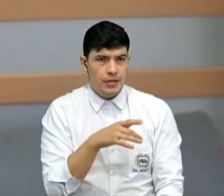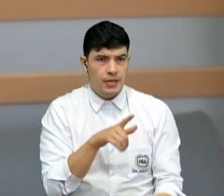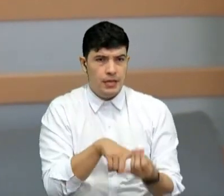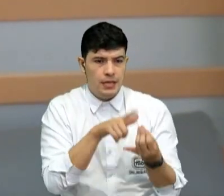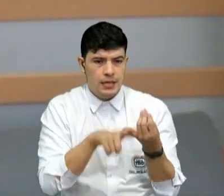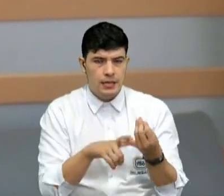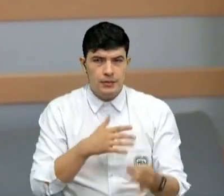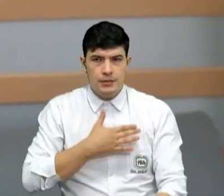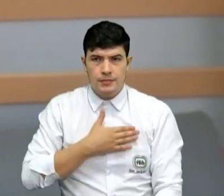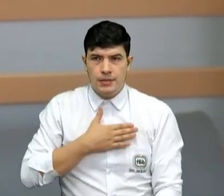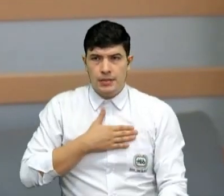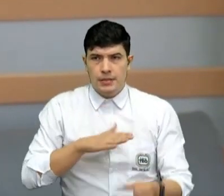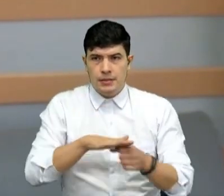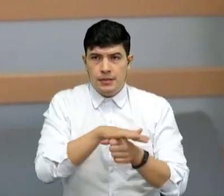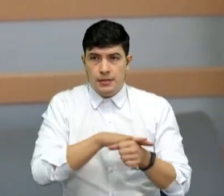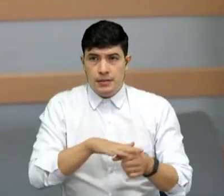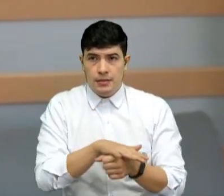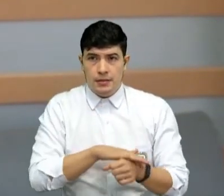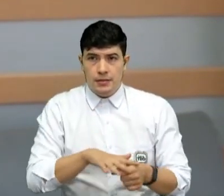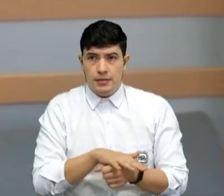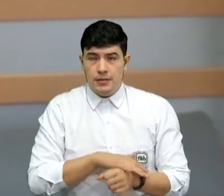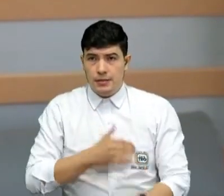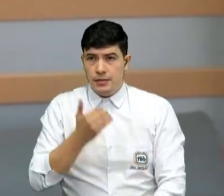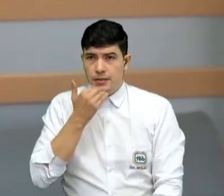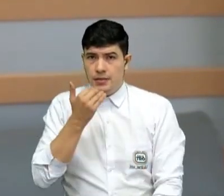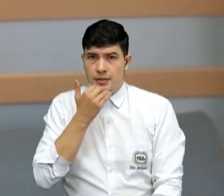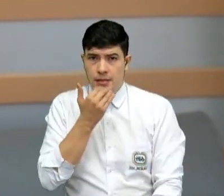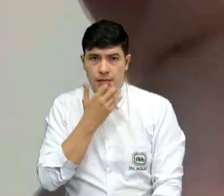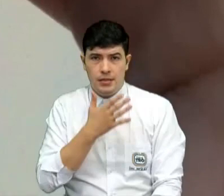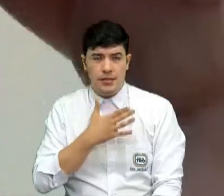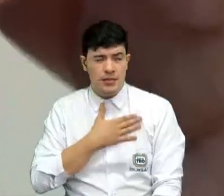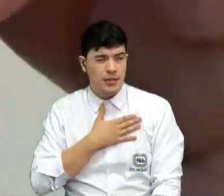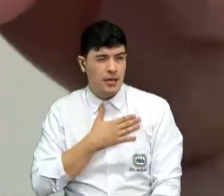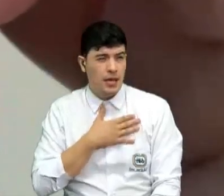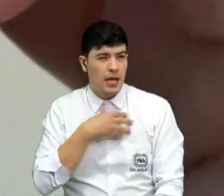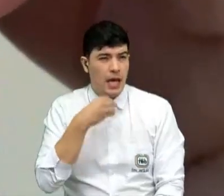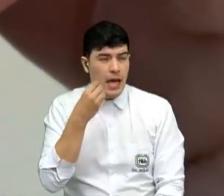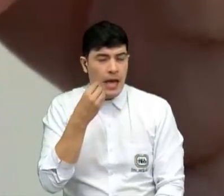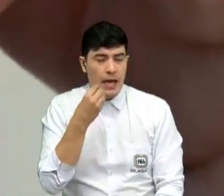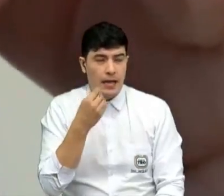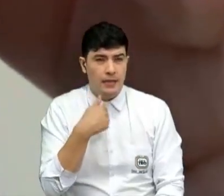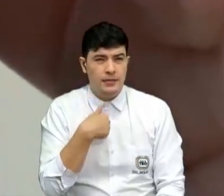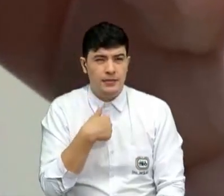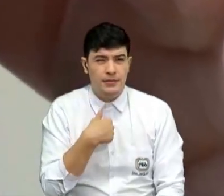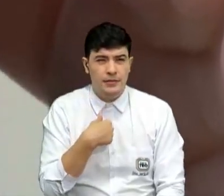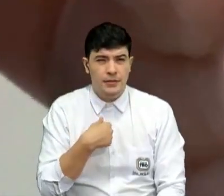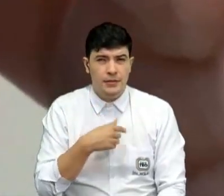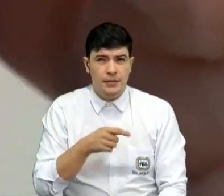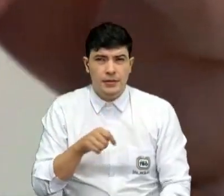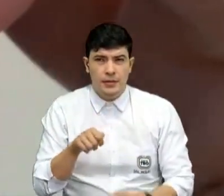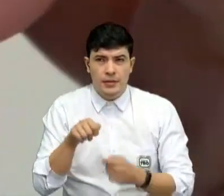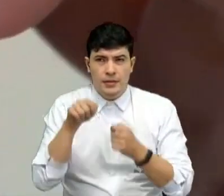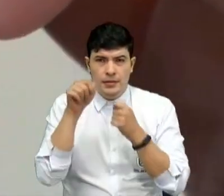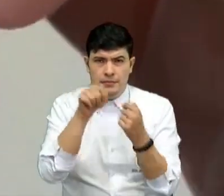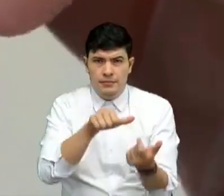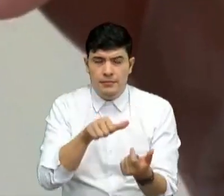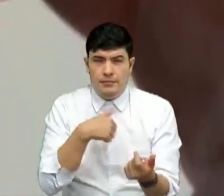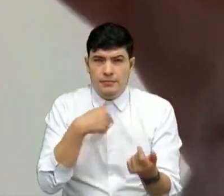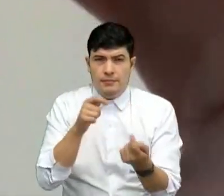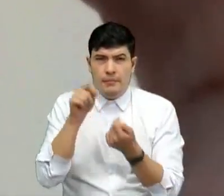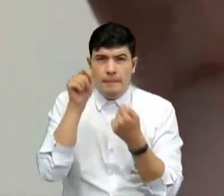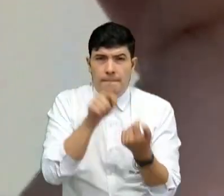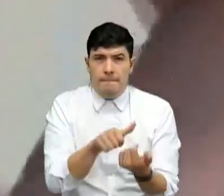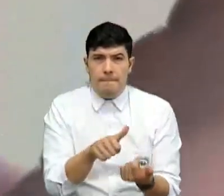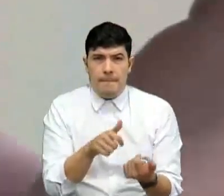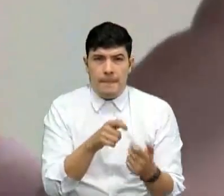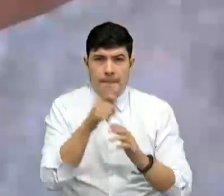por ejemplo, que era para hacer como una especie de subsidio de pagar la cuota de manejo de las